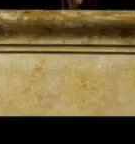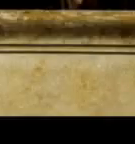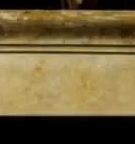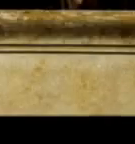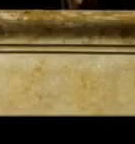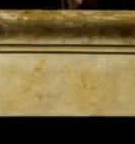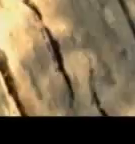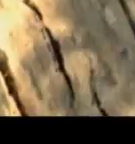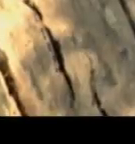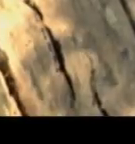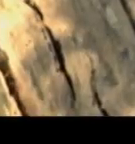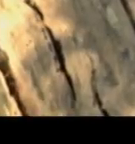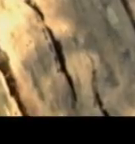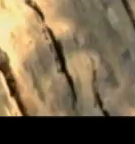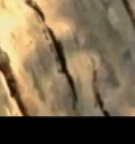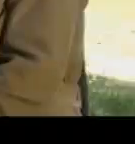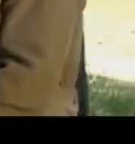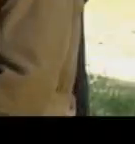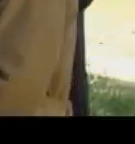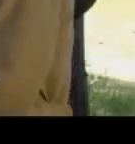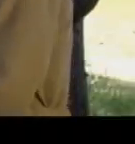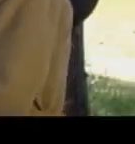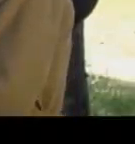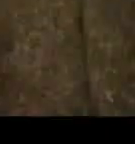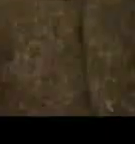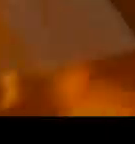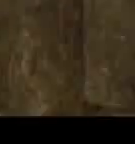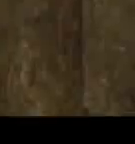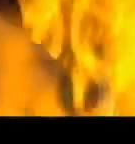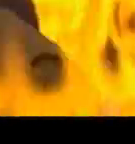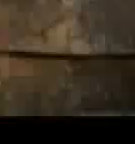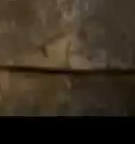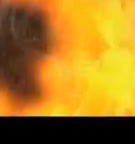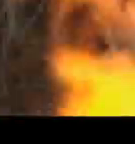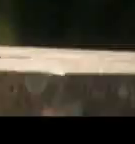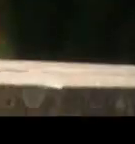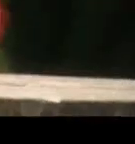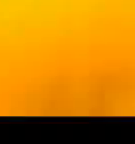Ambientada en la segunda mitad del siglo XIX. Ahora veremos si puede salir.